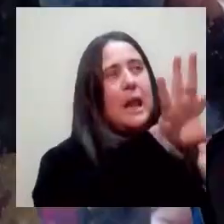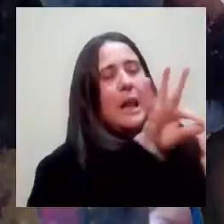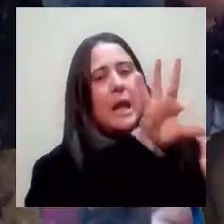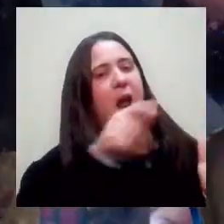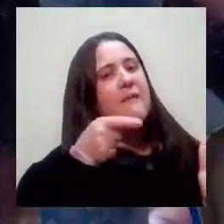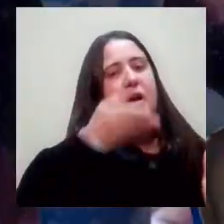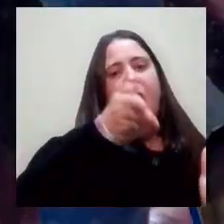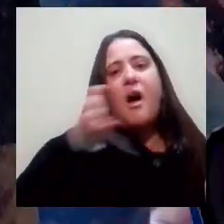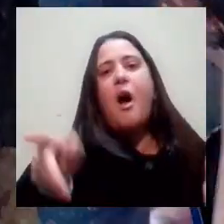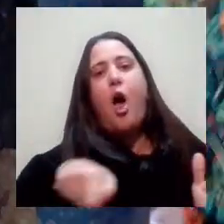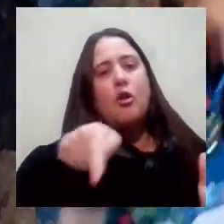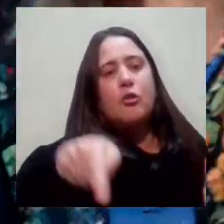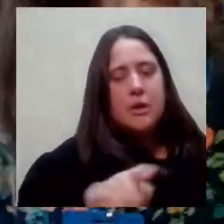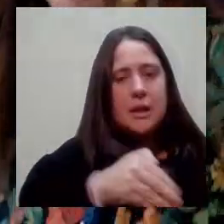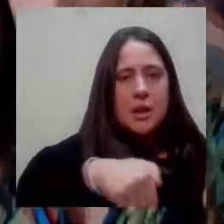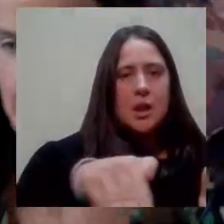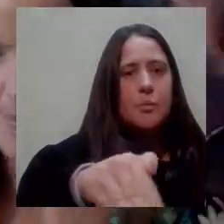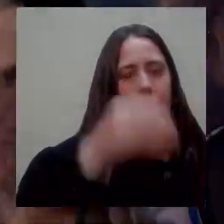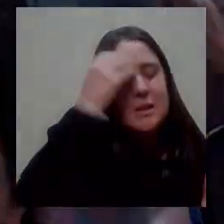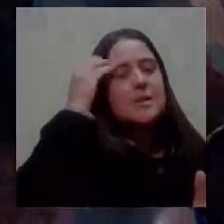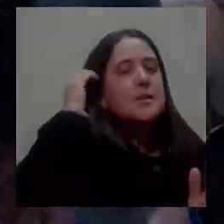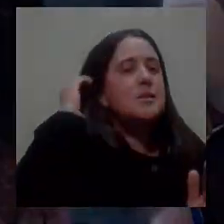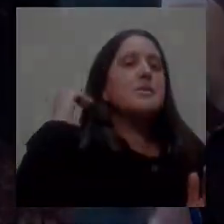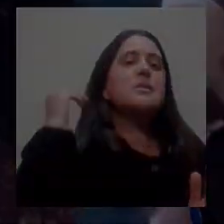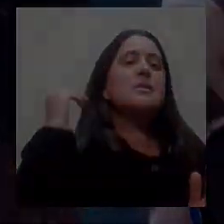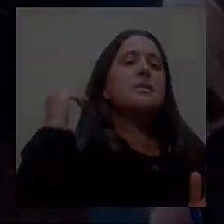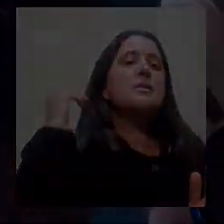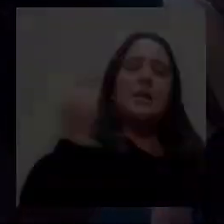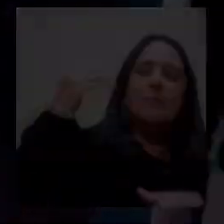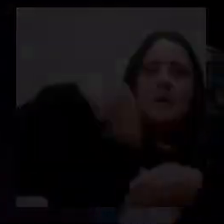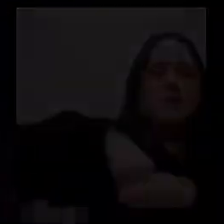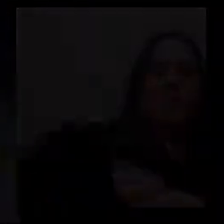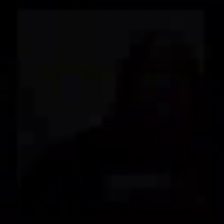panel de debate y después la experiencia de taller inmersivo. Muchas gracias.